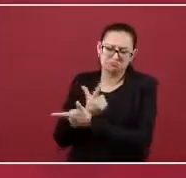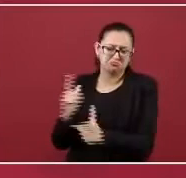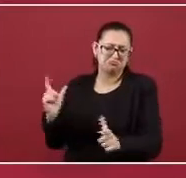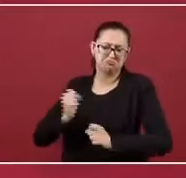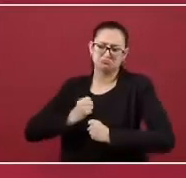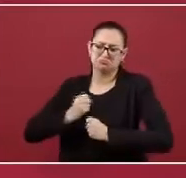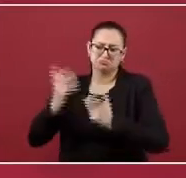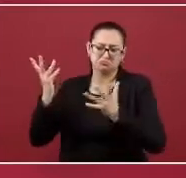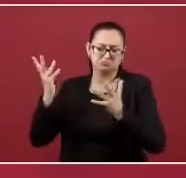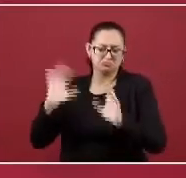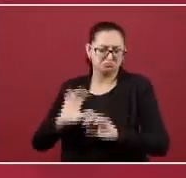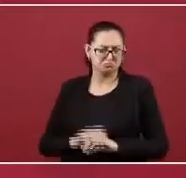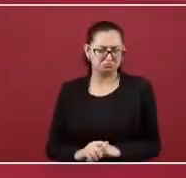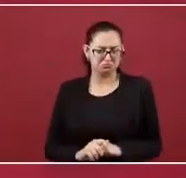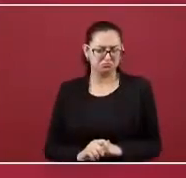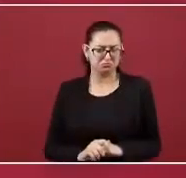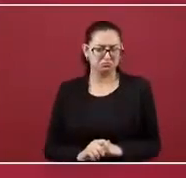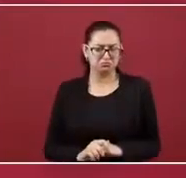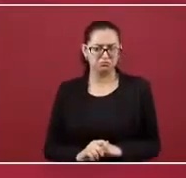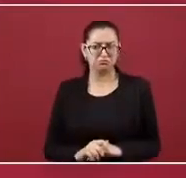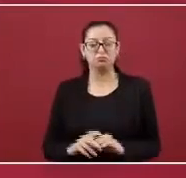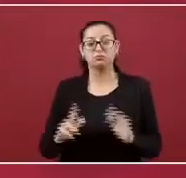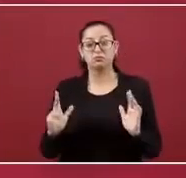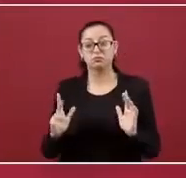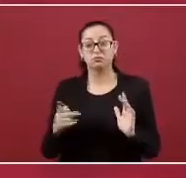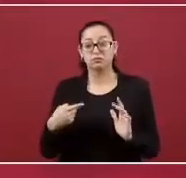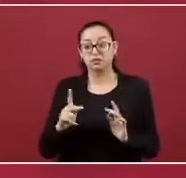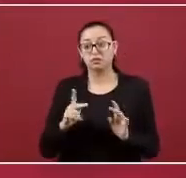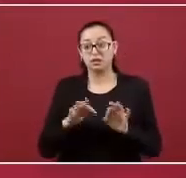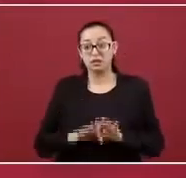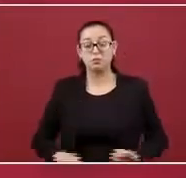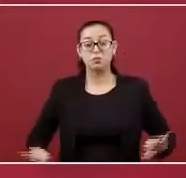es que, como nunca en la historia de México,